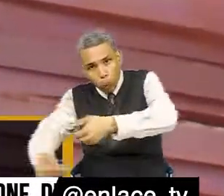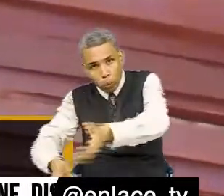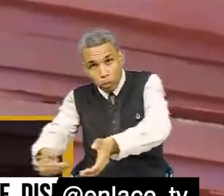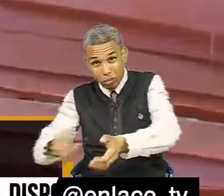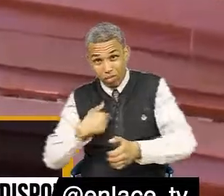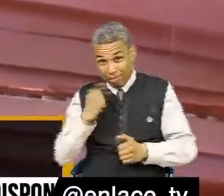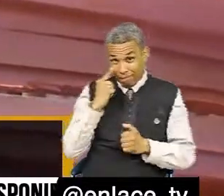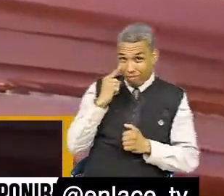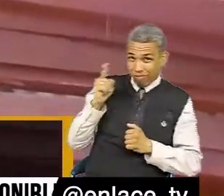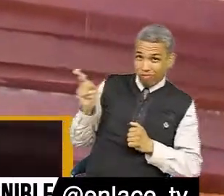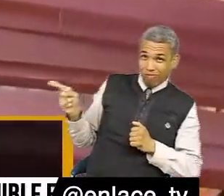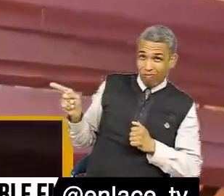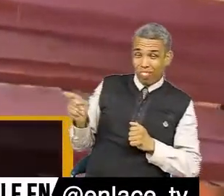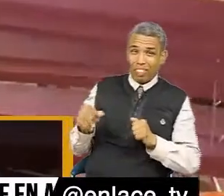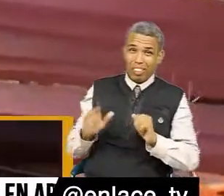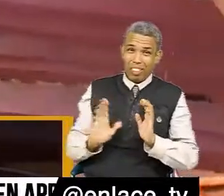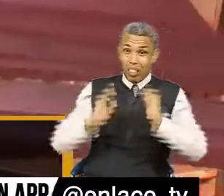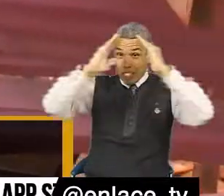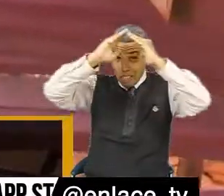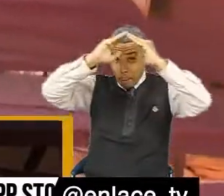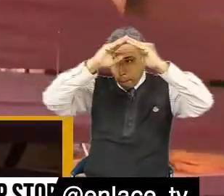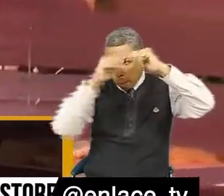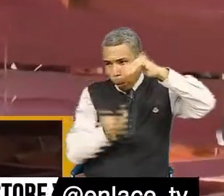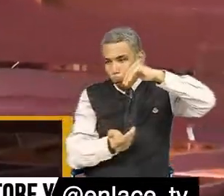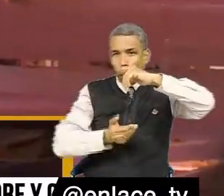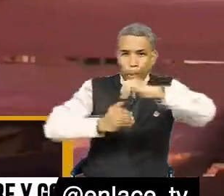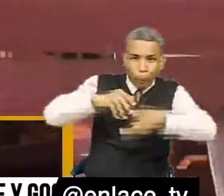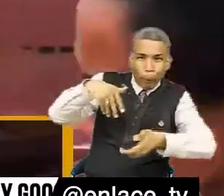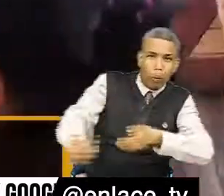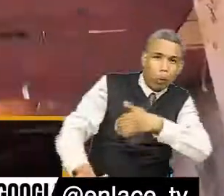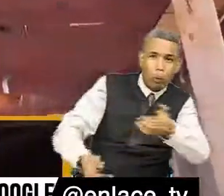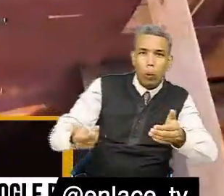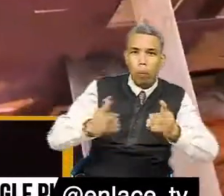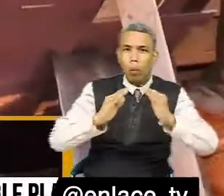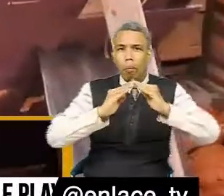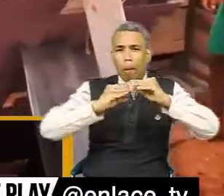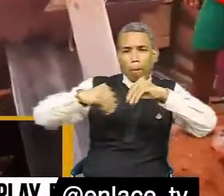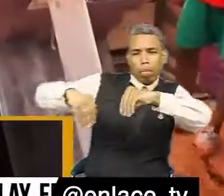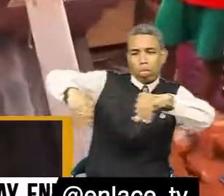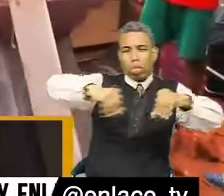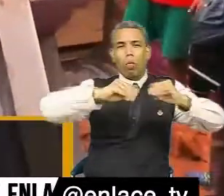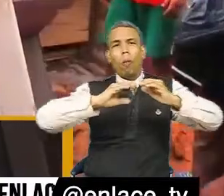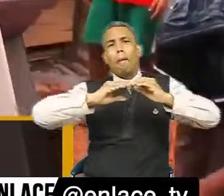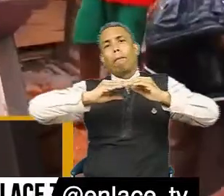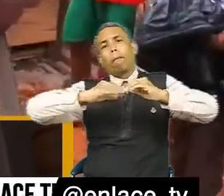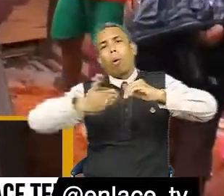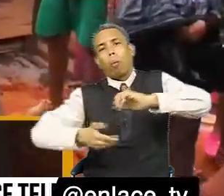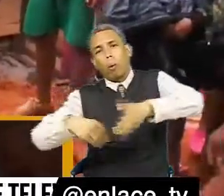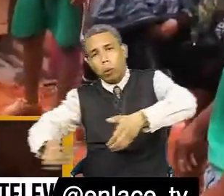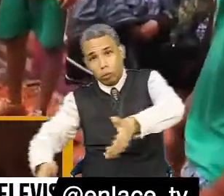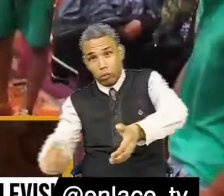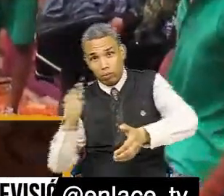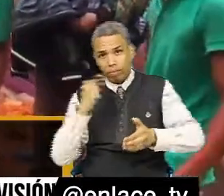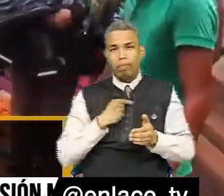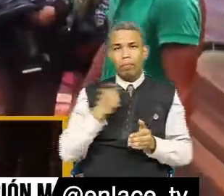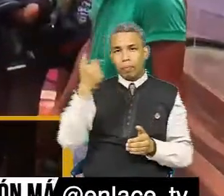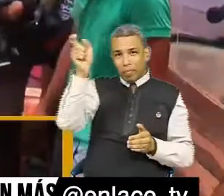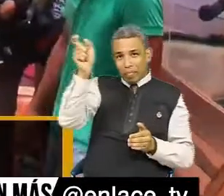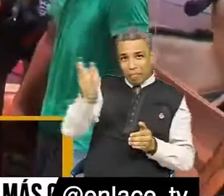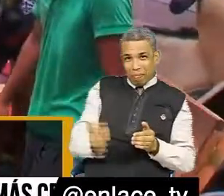pantallas pues es el resultado de lo que quedó del derrumbe de salud de tierra se encuentra pues a mi lado el presidente la junta de acción comunal de ese sector fidel antonio